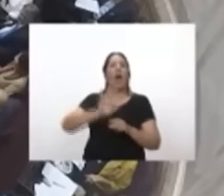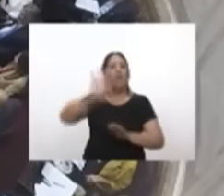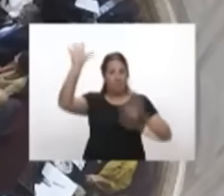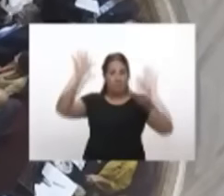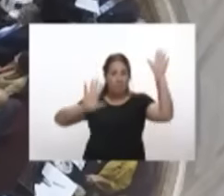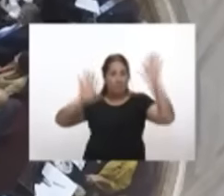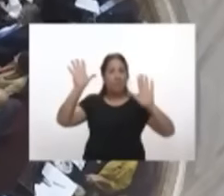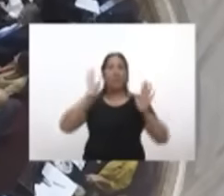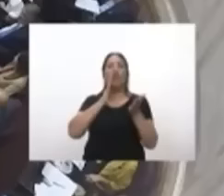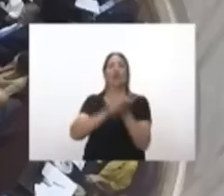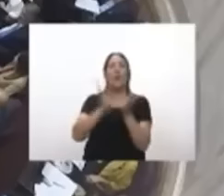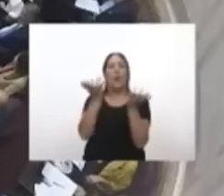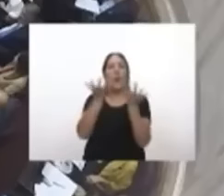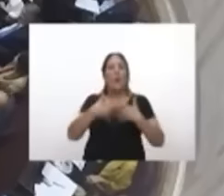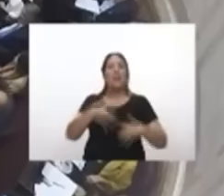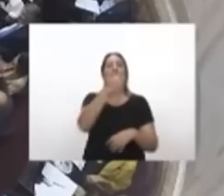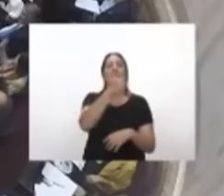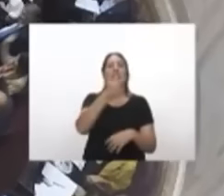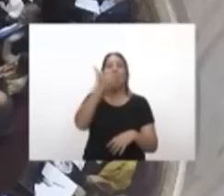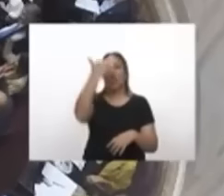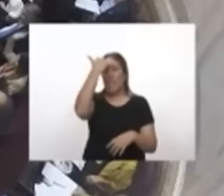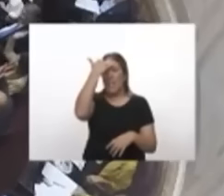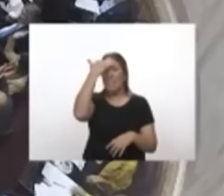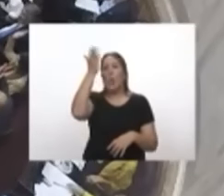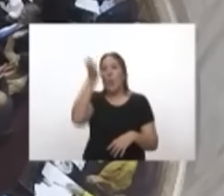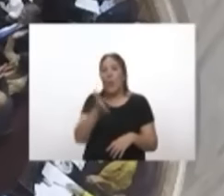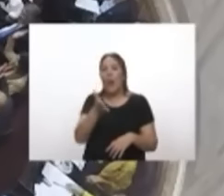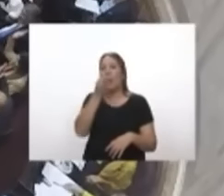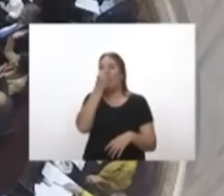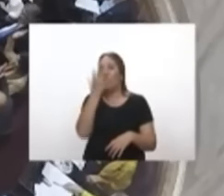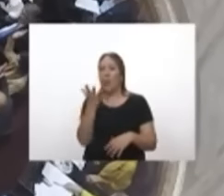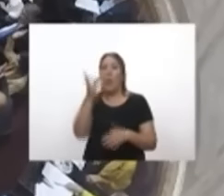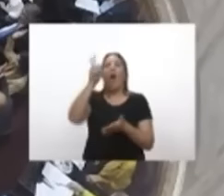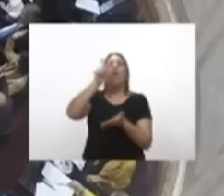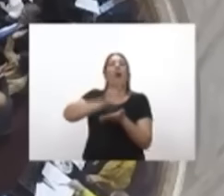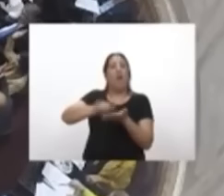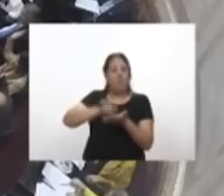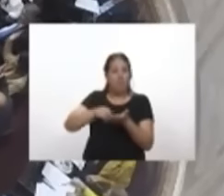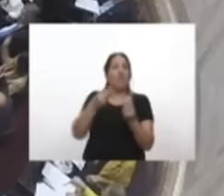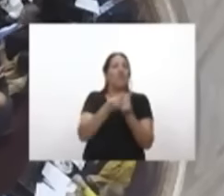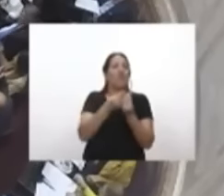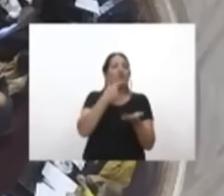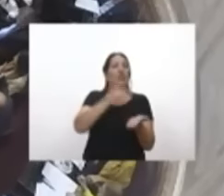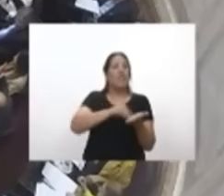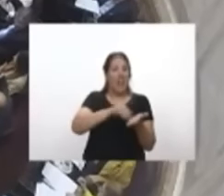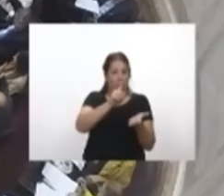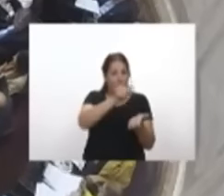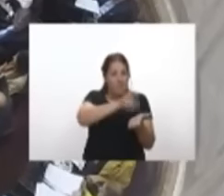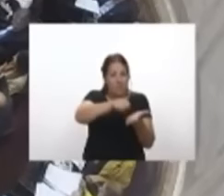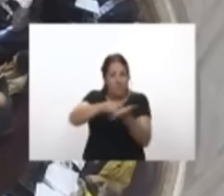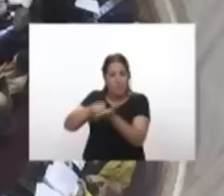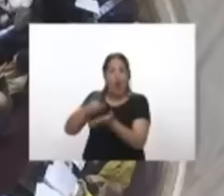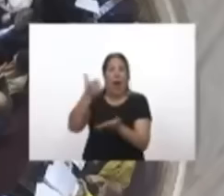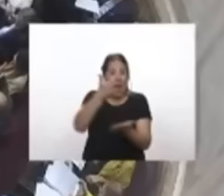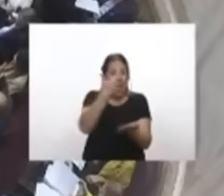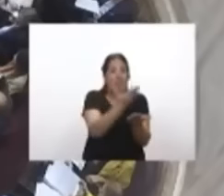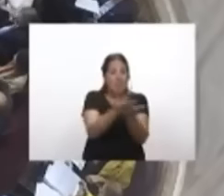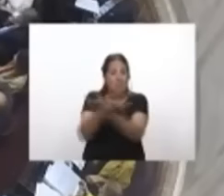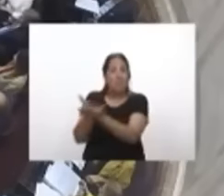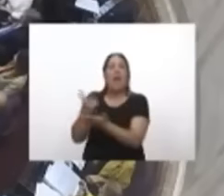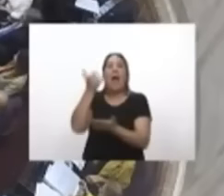mano alzada. Bien. No es la manera tradicional, incluso no es la manera que el reglamento estipula para la sanción de las leyes, que se hace de